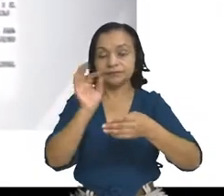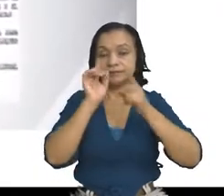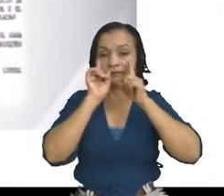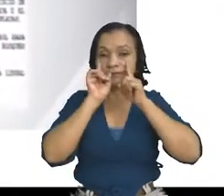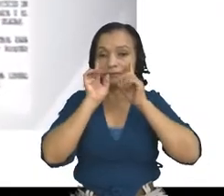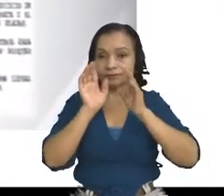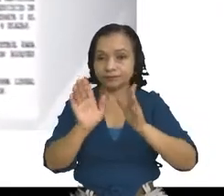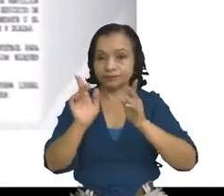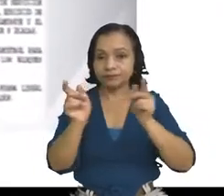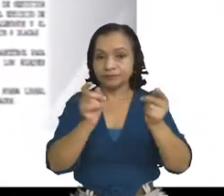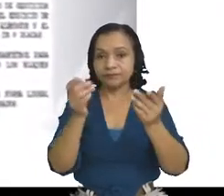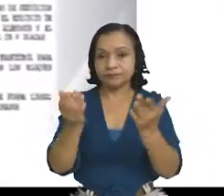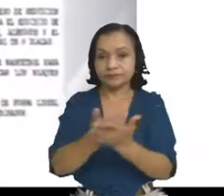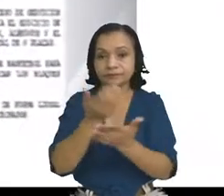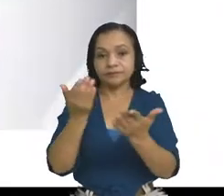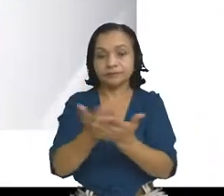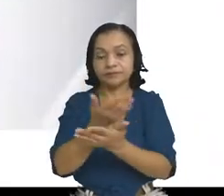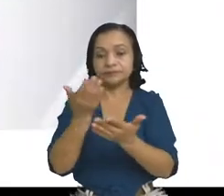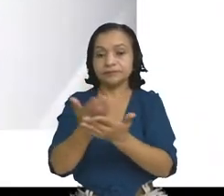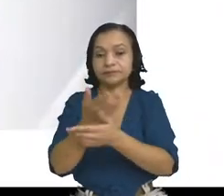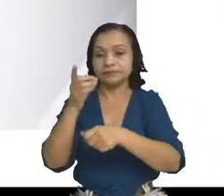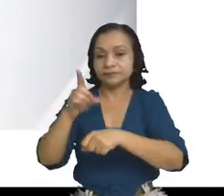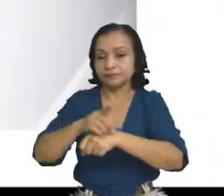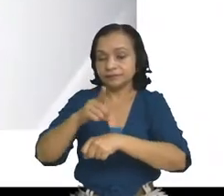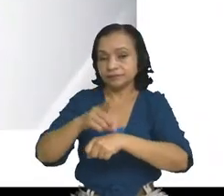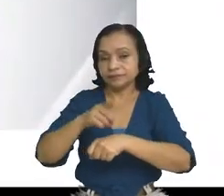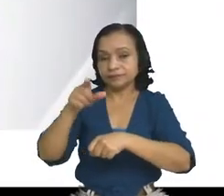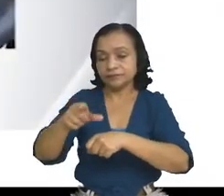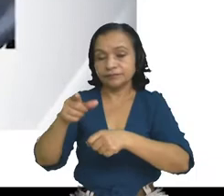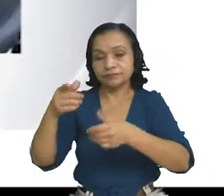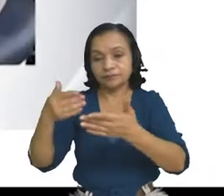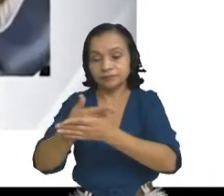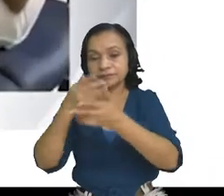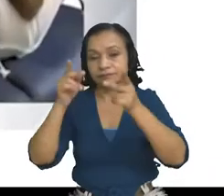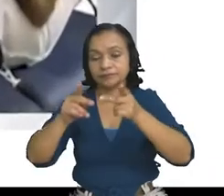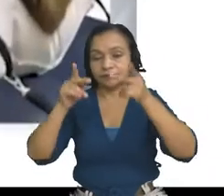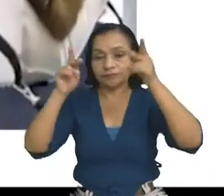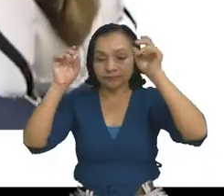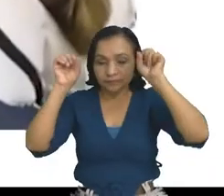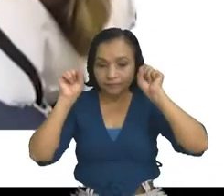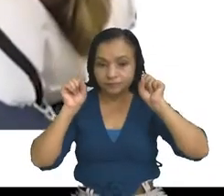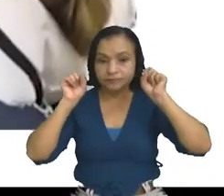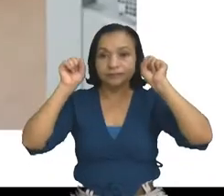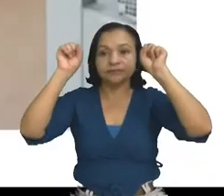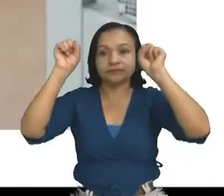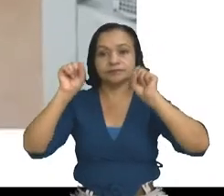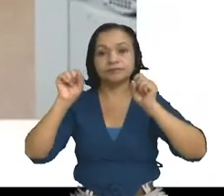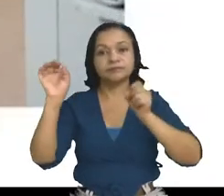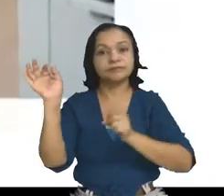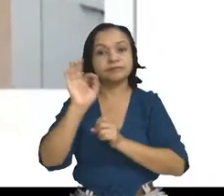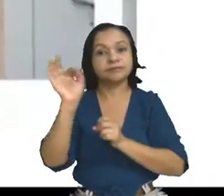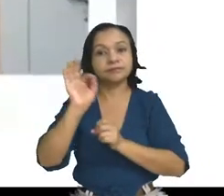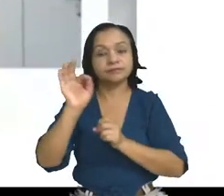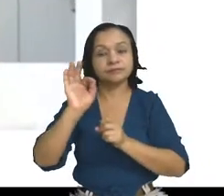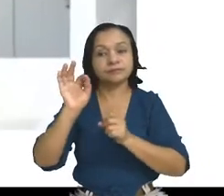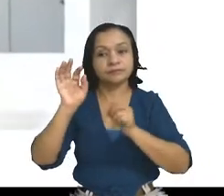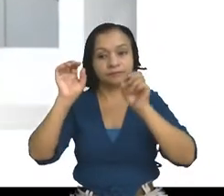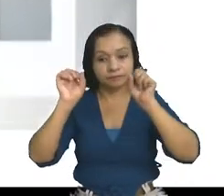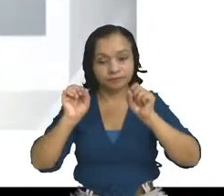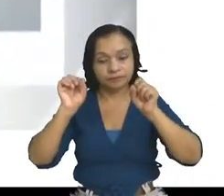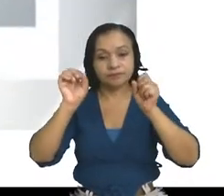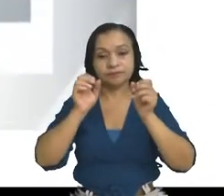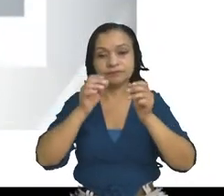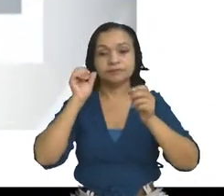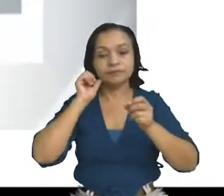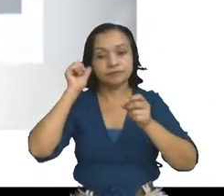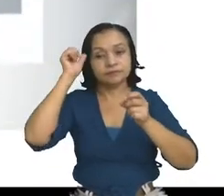preparar nuevos recursos en la licenciatura de fisioterapia. Vamos a contar en este hospital con un sistema de rehabilitación de marcha para